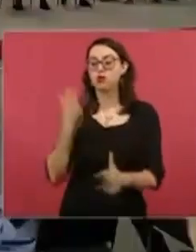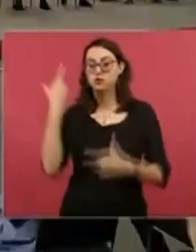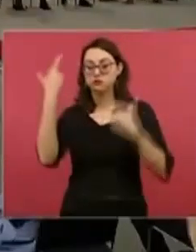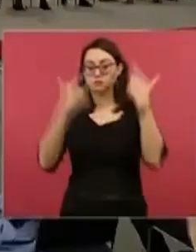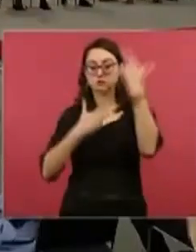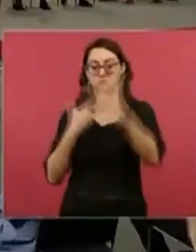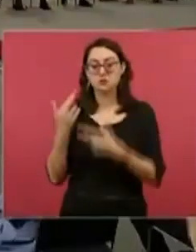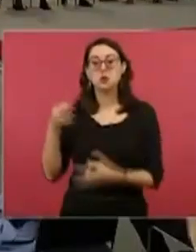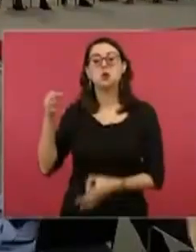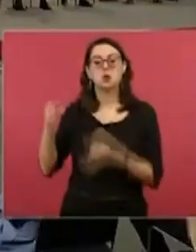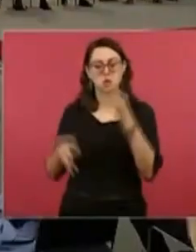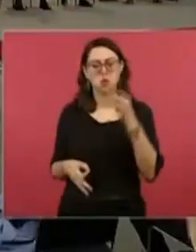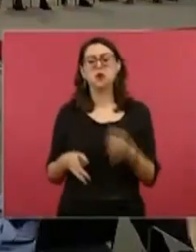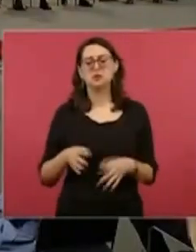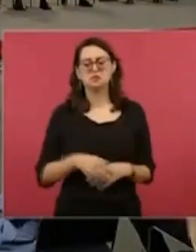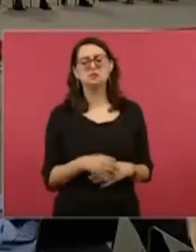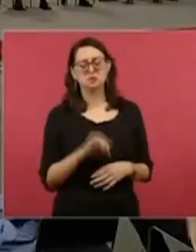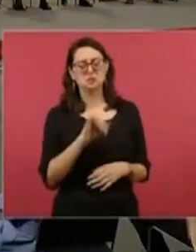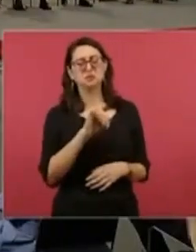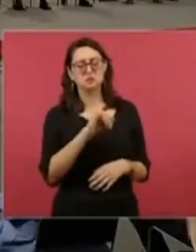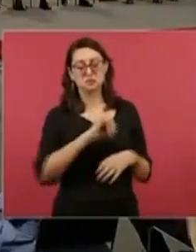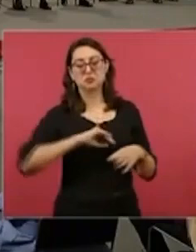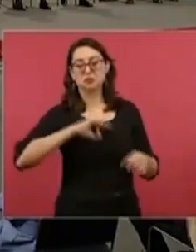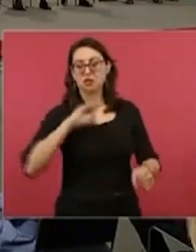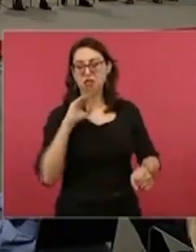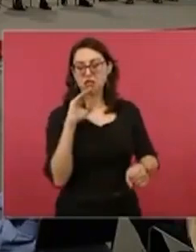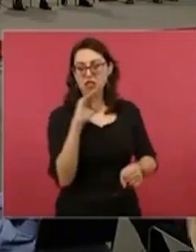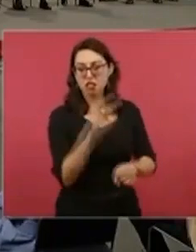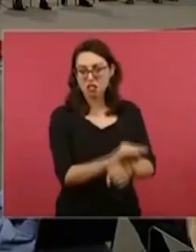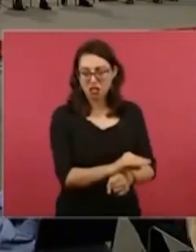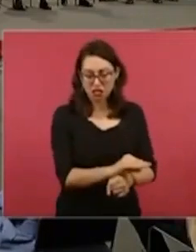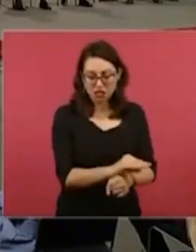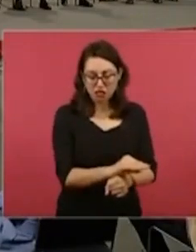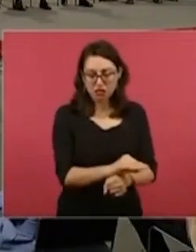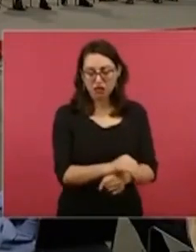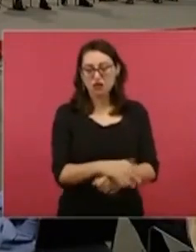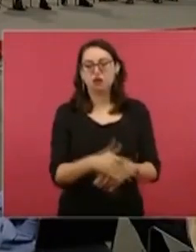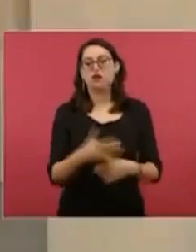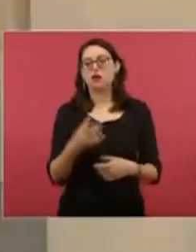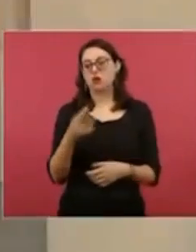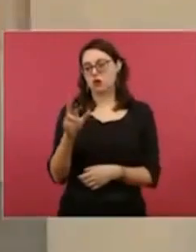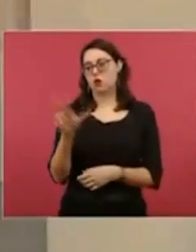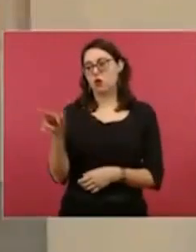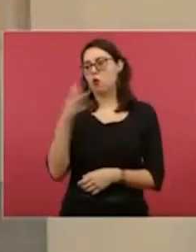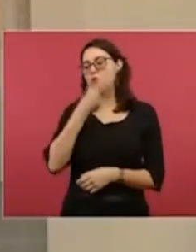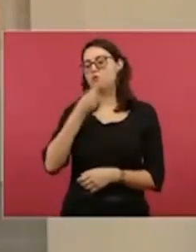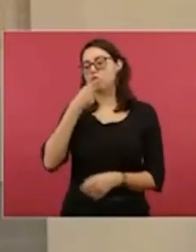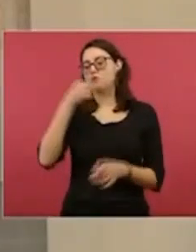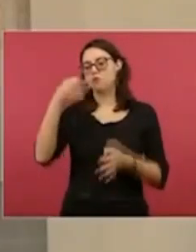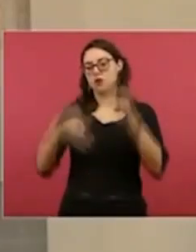Roberto Antonio Domínguez Muñoz, puso en libertad a dos secuestradores.